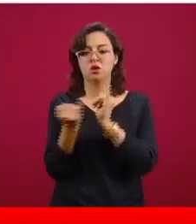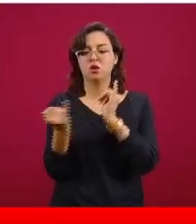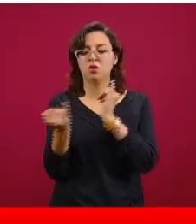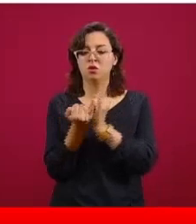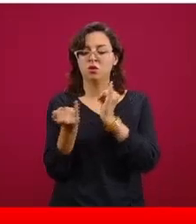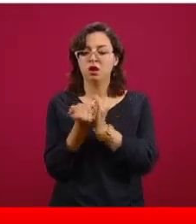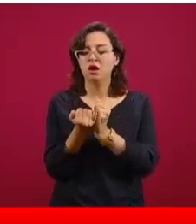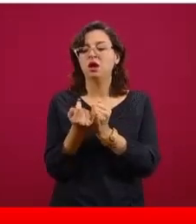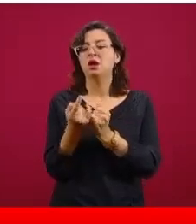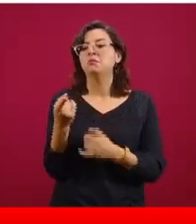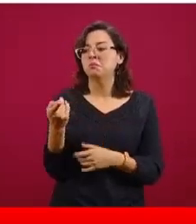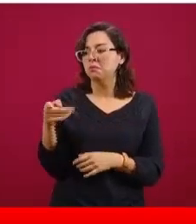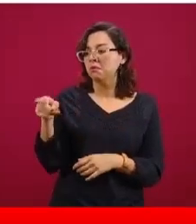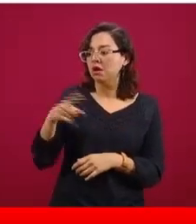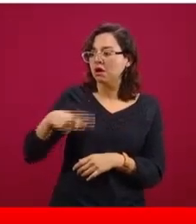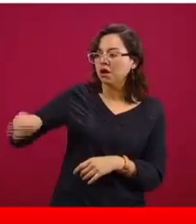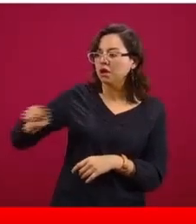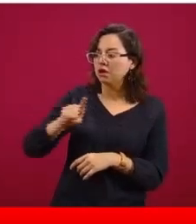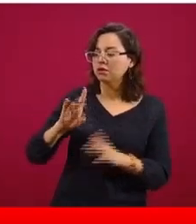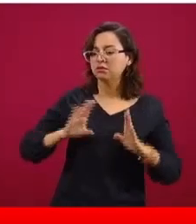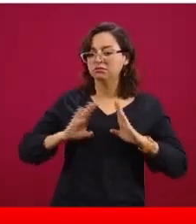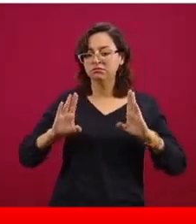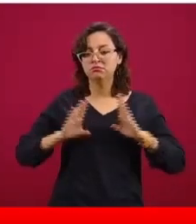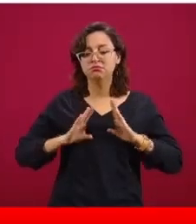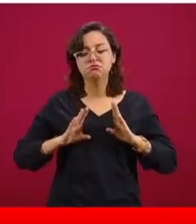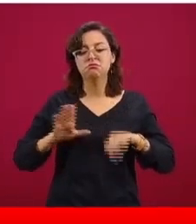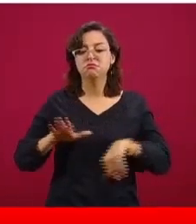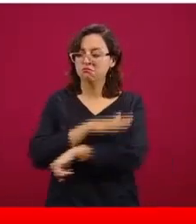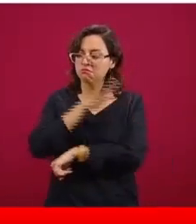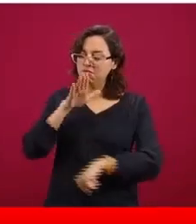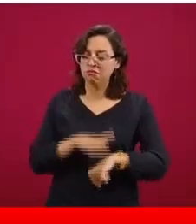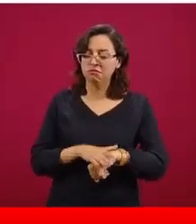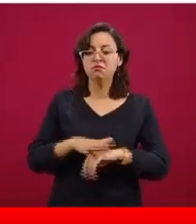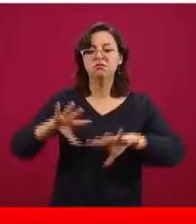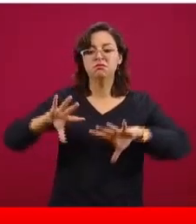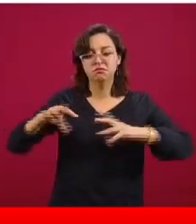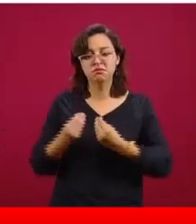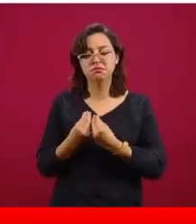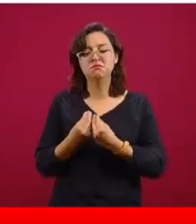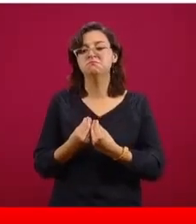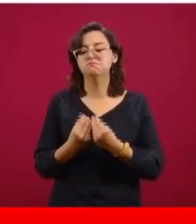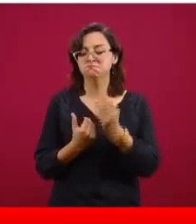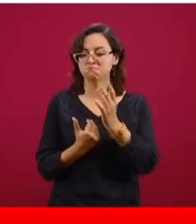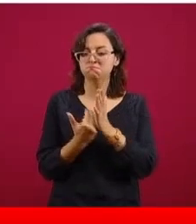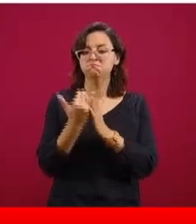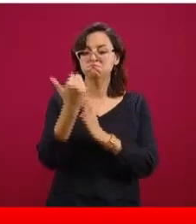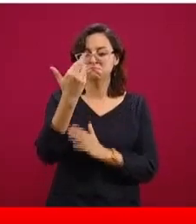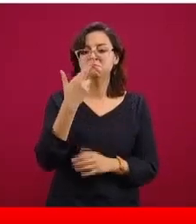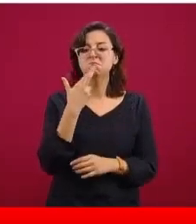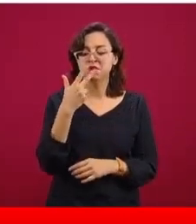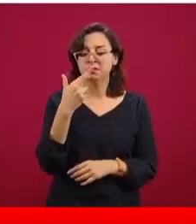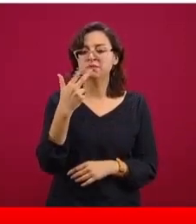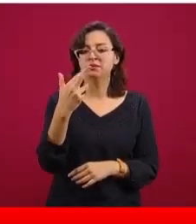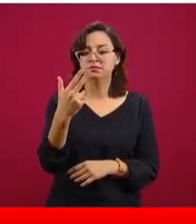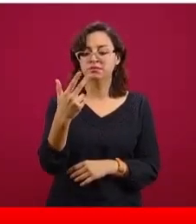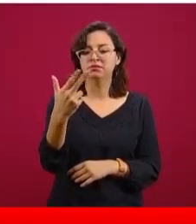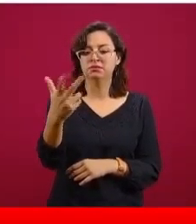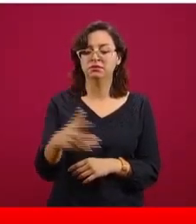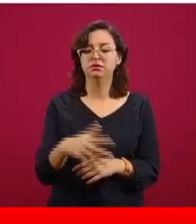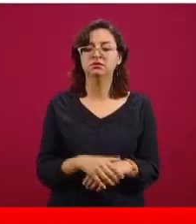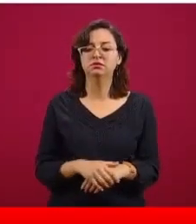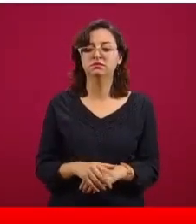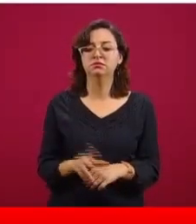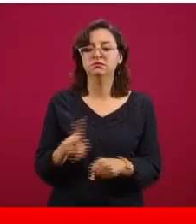valoración del desempeño del ejército es también en su conjunto al alza muy favorable es la